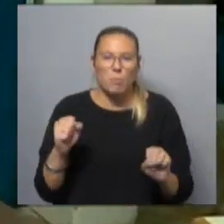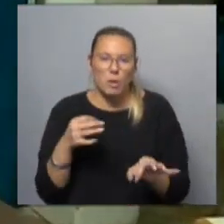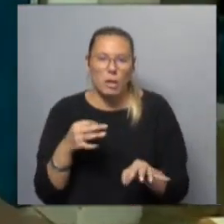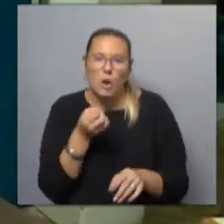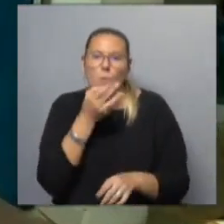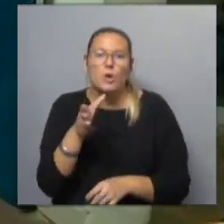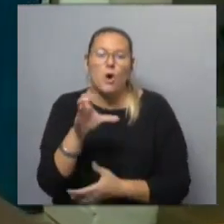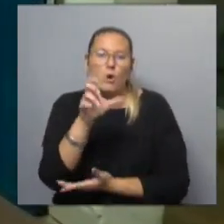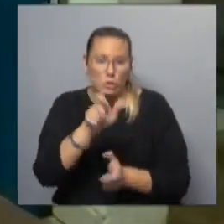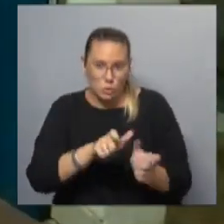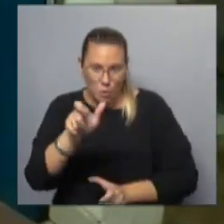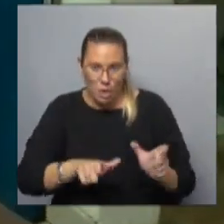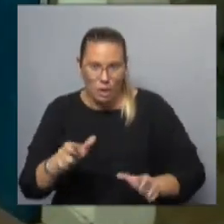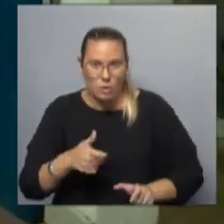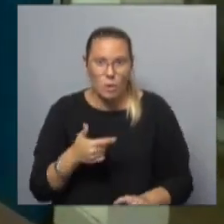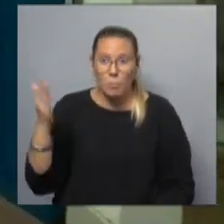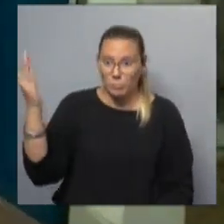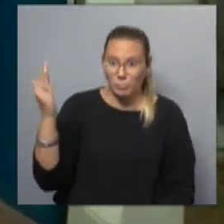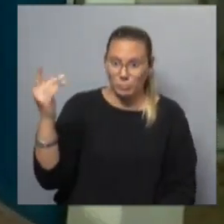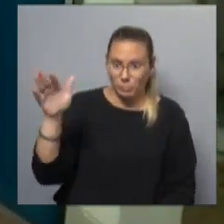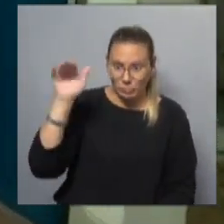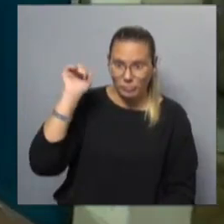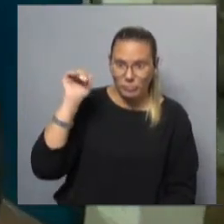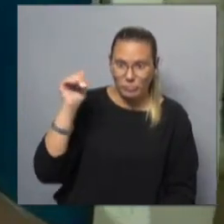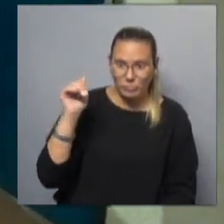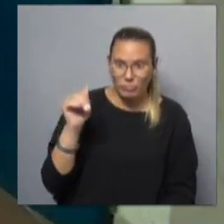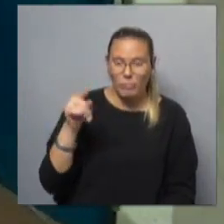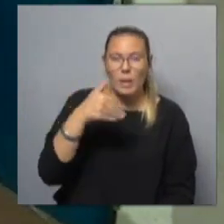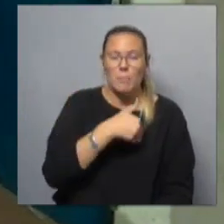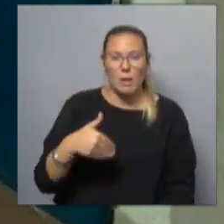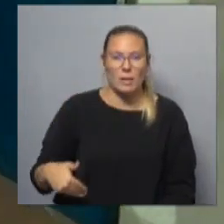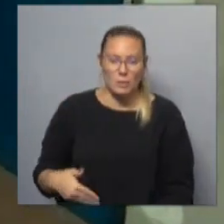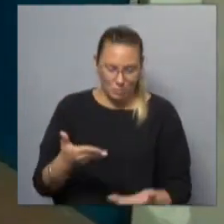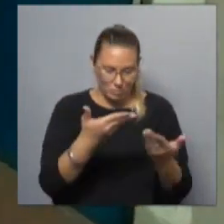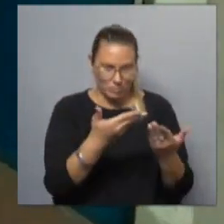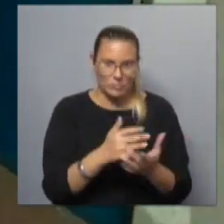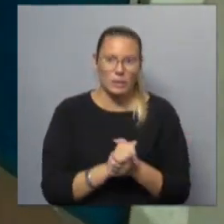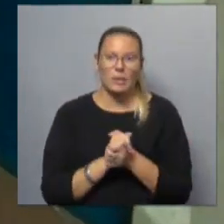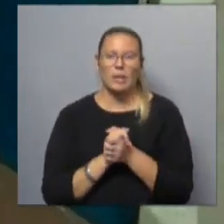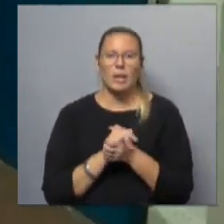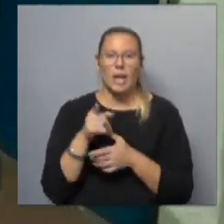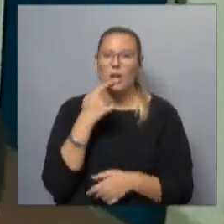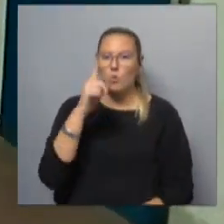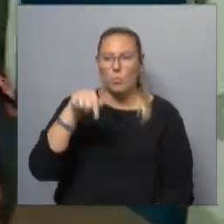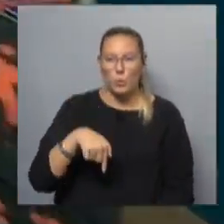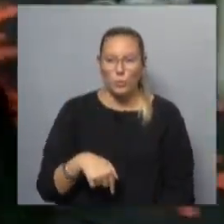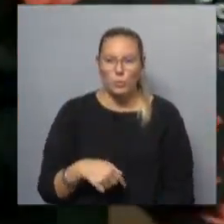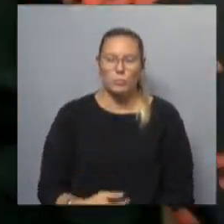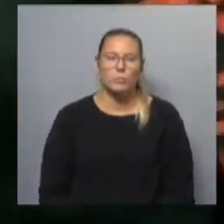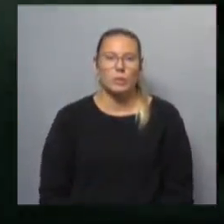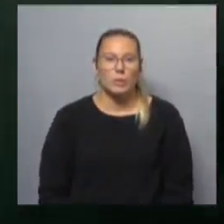buenos ciudadanos. Maestro, vení, ahí vino el maestro, es él el número uno, creo que la